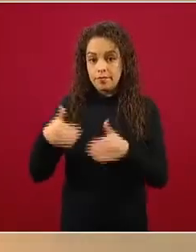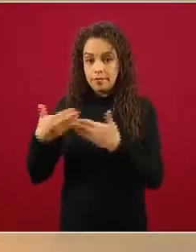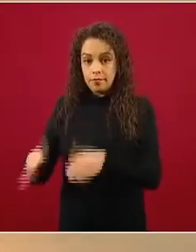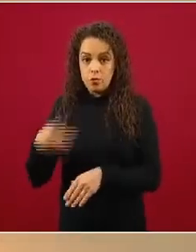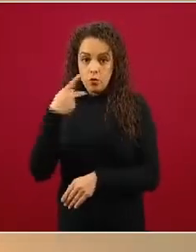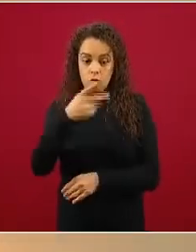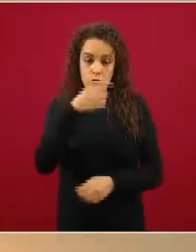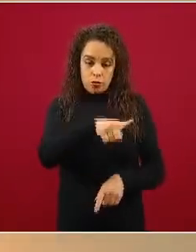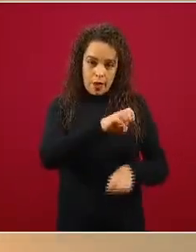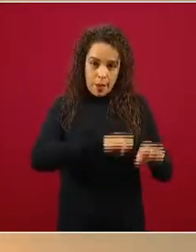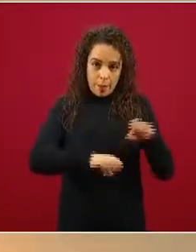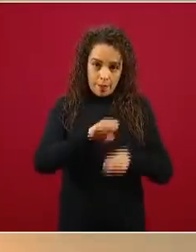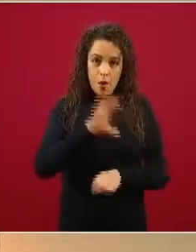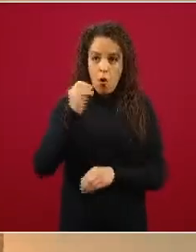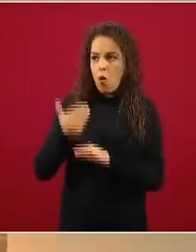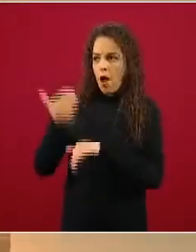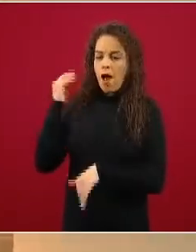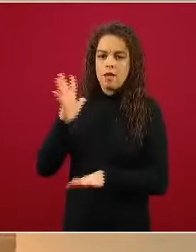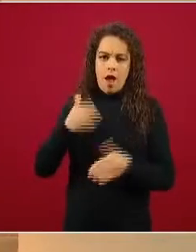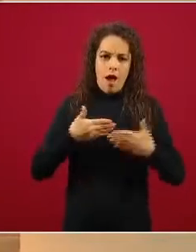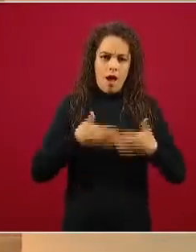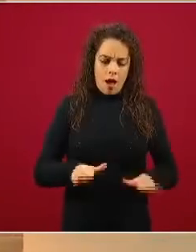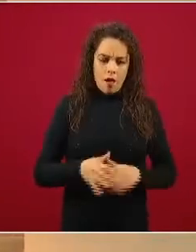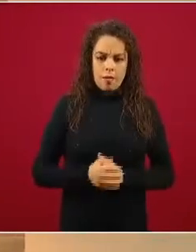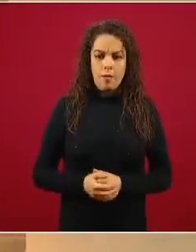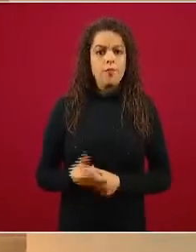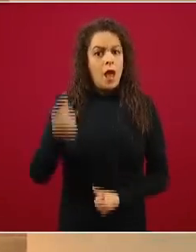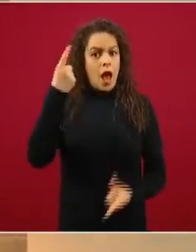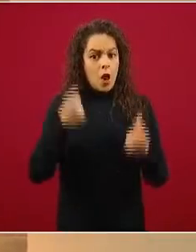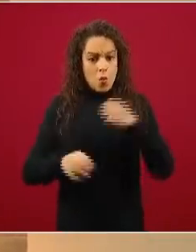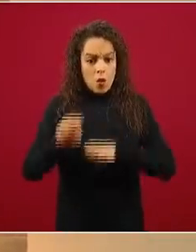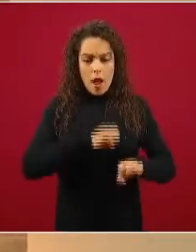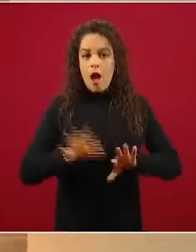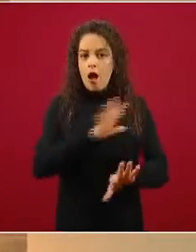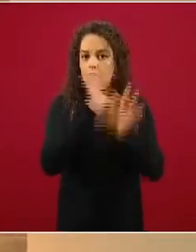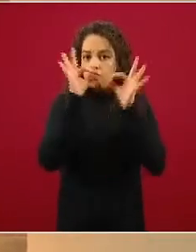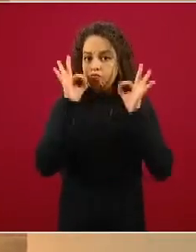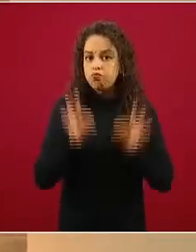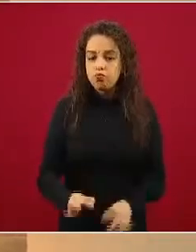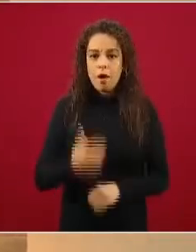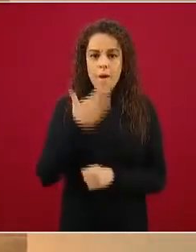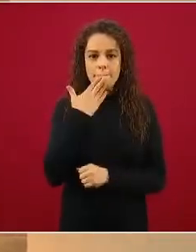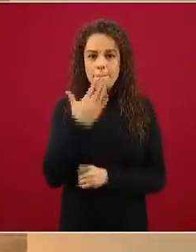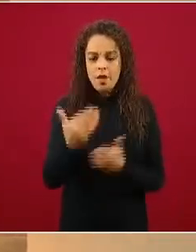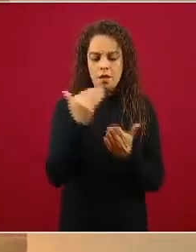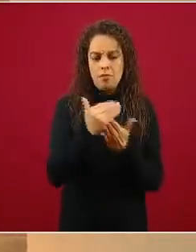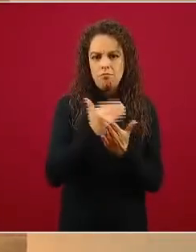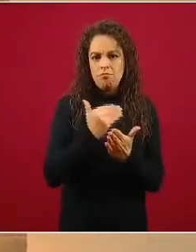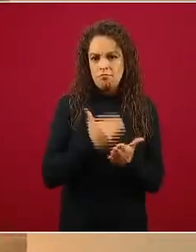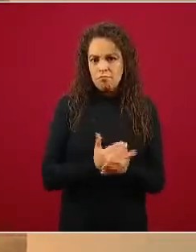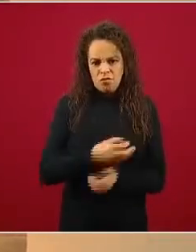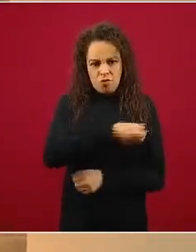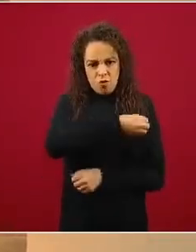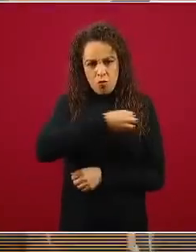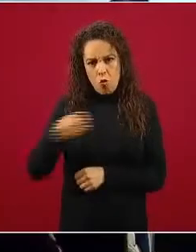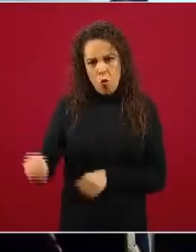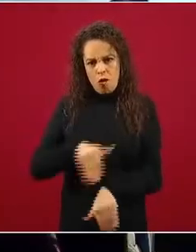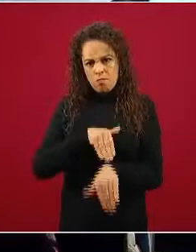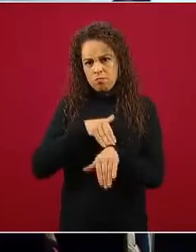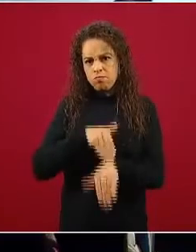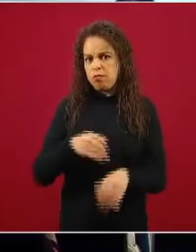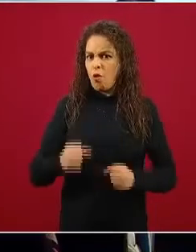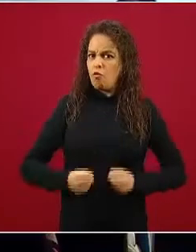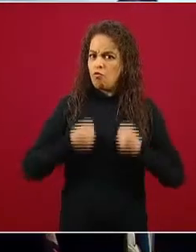detectado que hay empresas que lo han hecho muy bien, que han hecho protocolos extraordinarios, rigurosos, y que hay